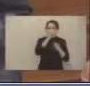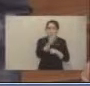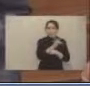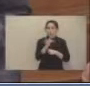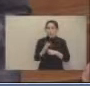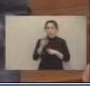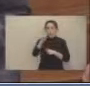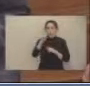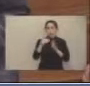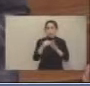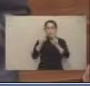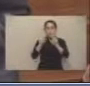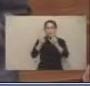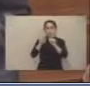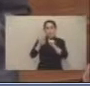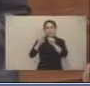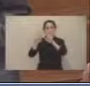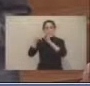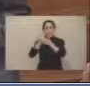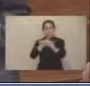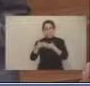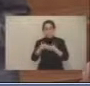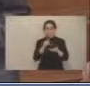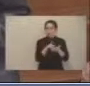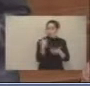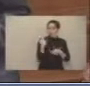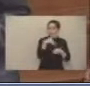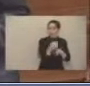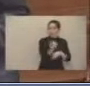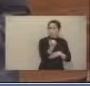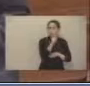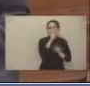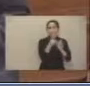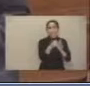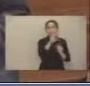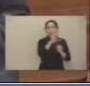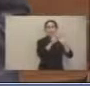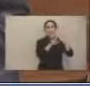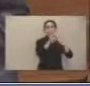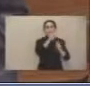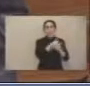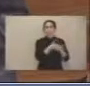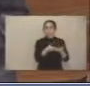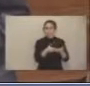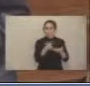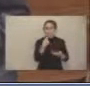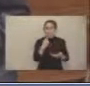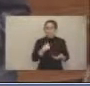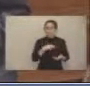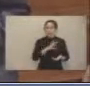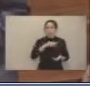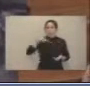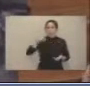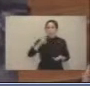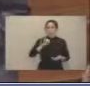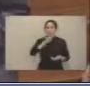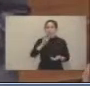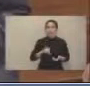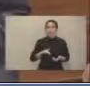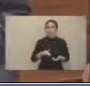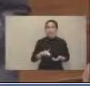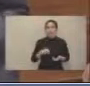2649 millones en el que usted refrendó 2565 millones dígame señor Martín Dónde está el olvido de los